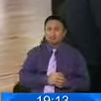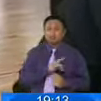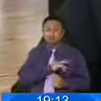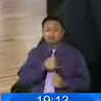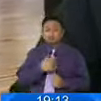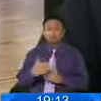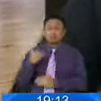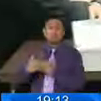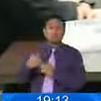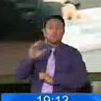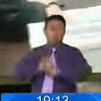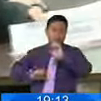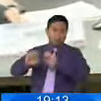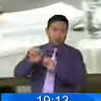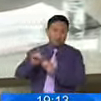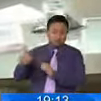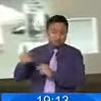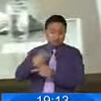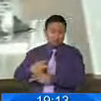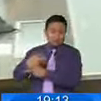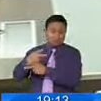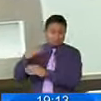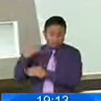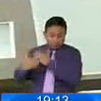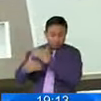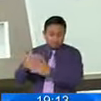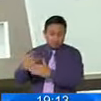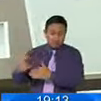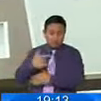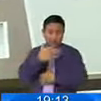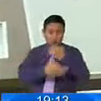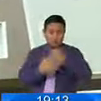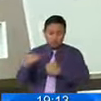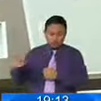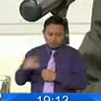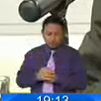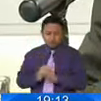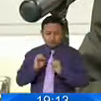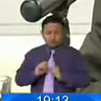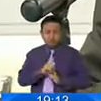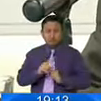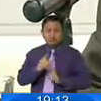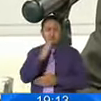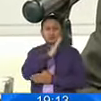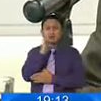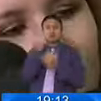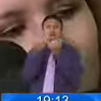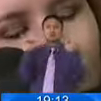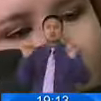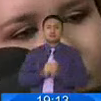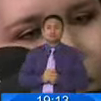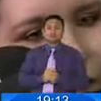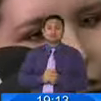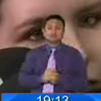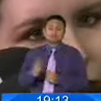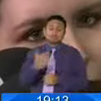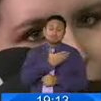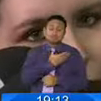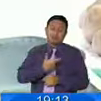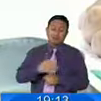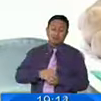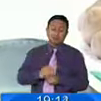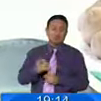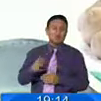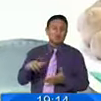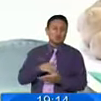que el proceso de evaluación que lleva adelante el Consejo Transitorio a la judicatura se realice de manera independiente, aunque ya tiene